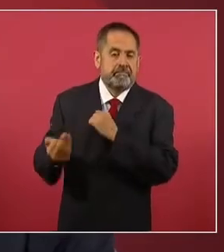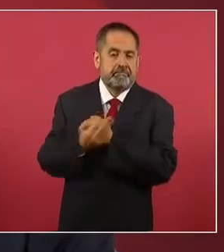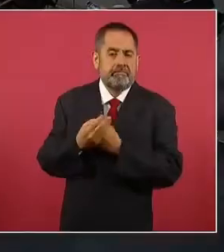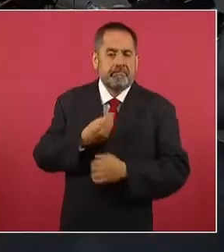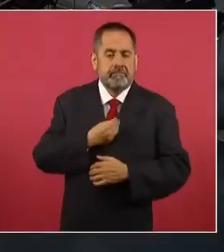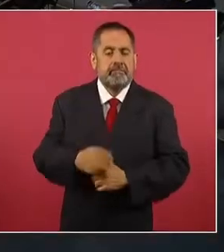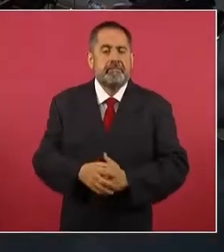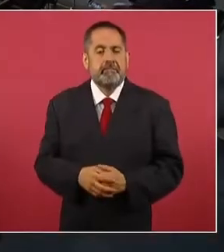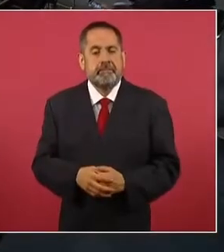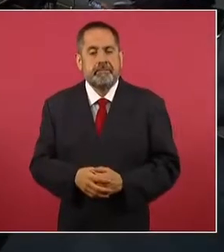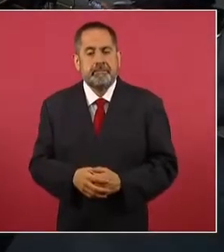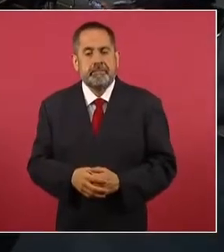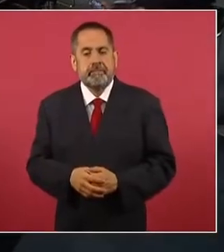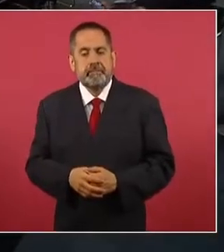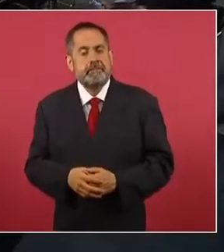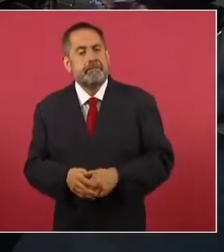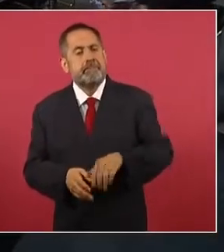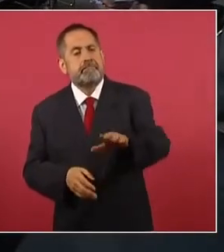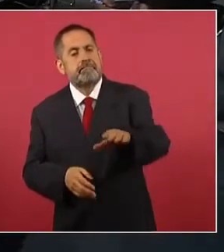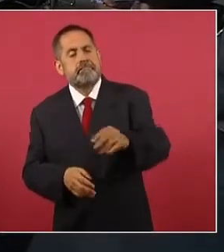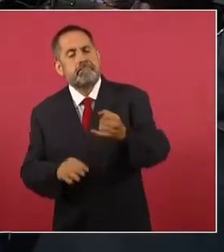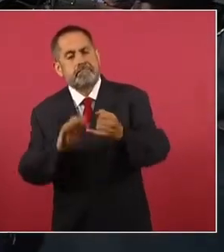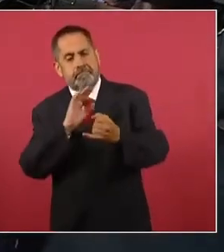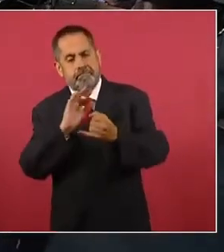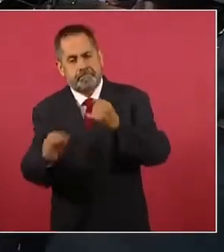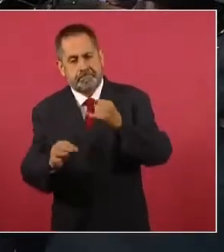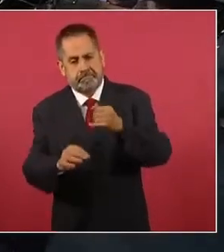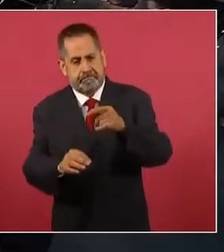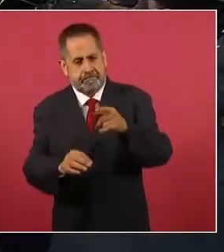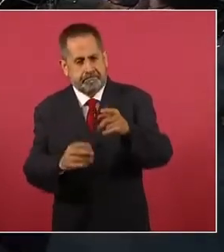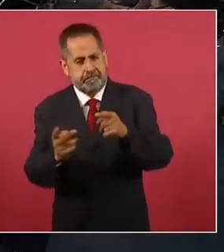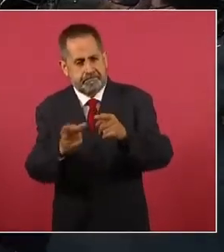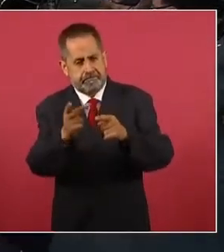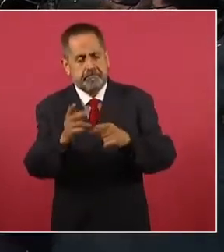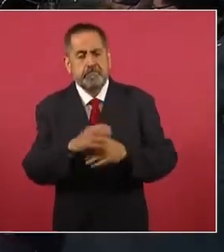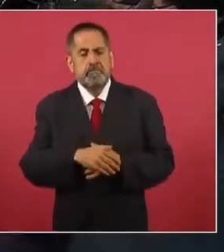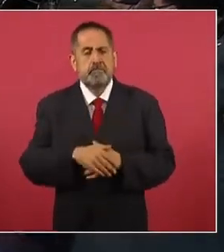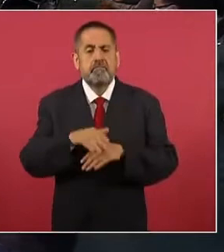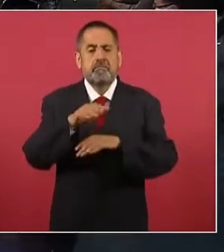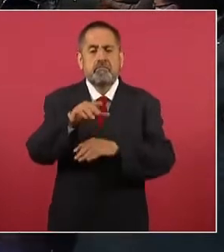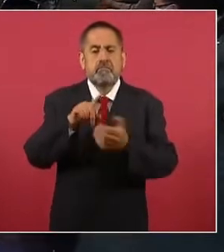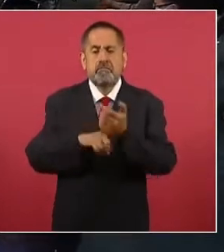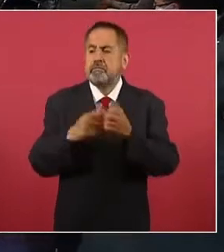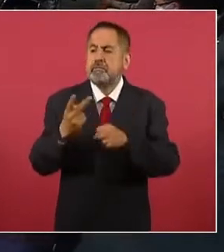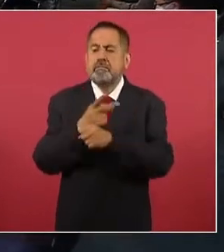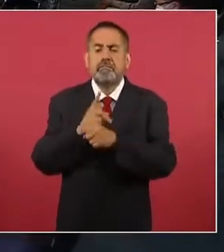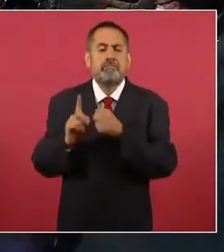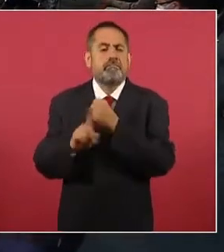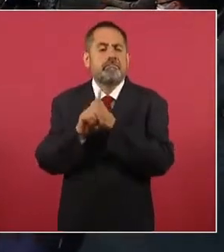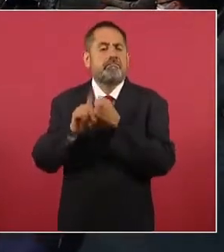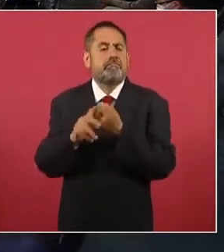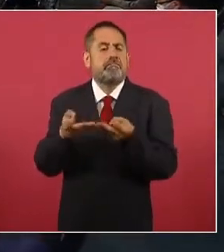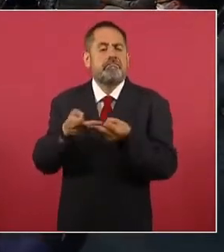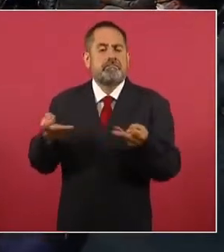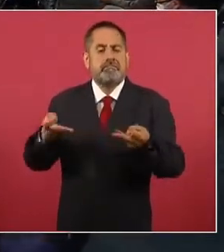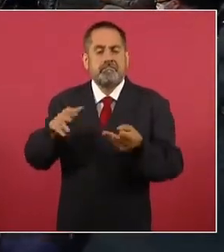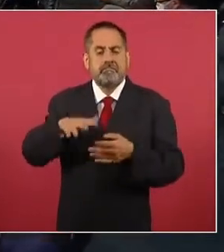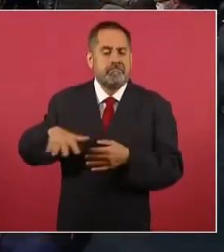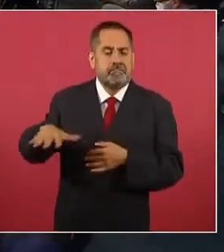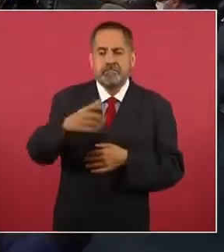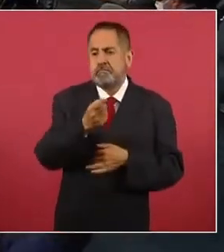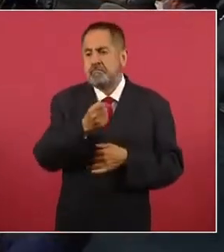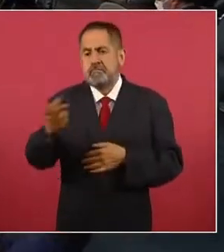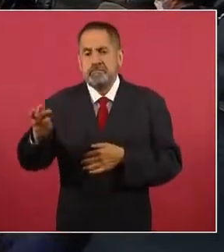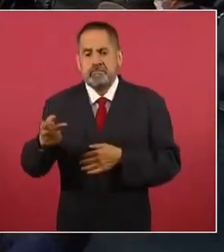Ya por último, presidente, son dos temas un poquito complejos. La situación de los conflictos agrarios que han dejado